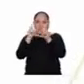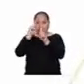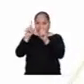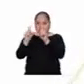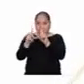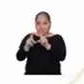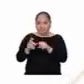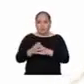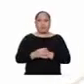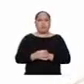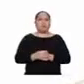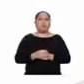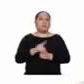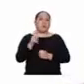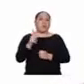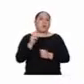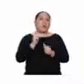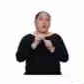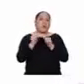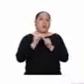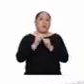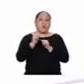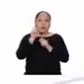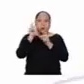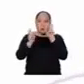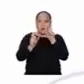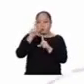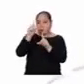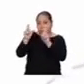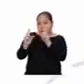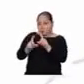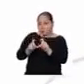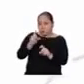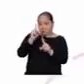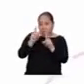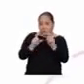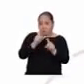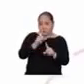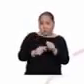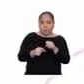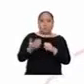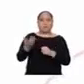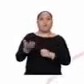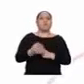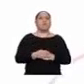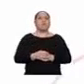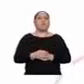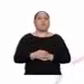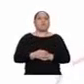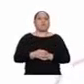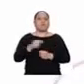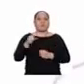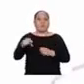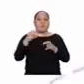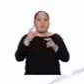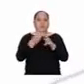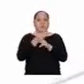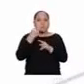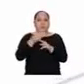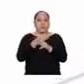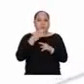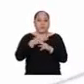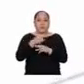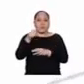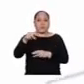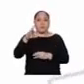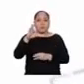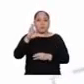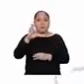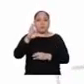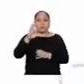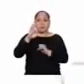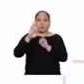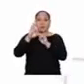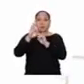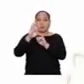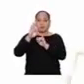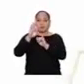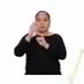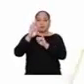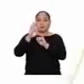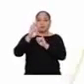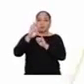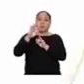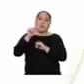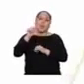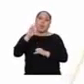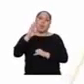muestra, o al número de encuestadas y encuestados que tuvimos. En matemática, la frecuencia simple o